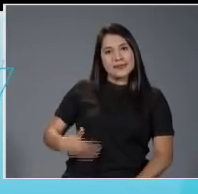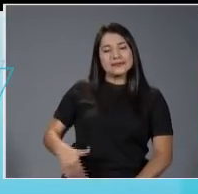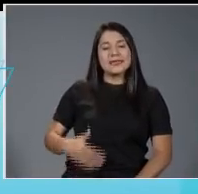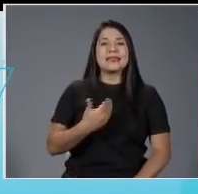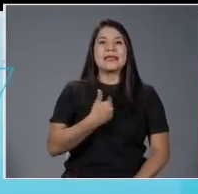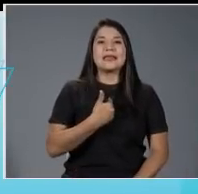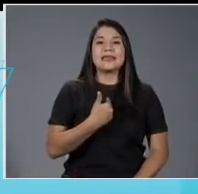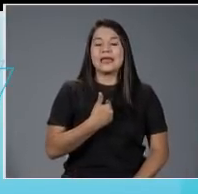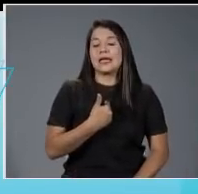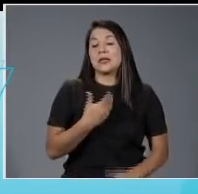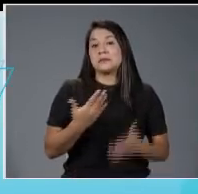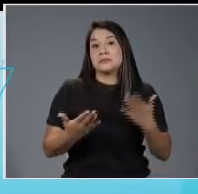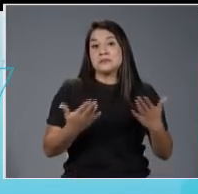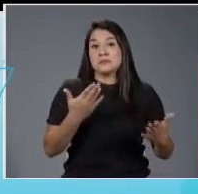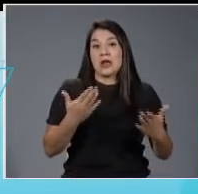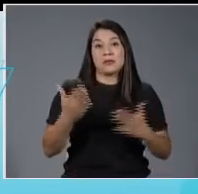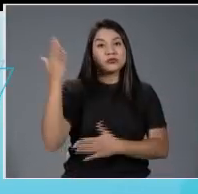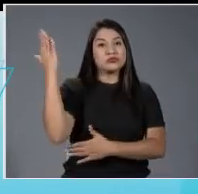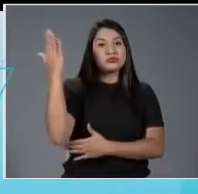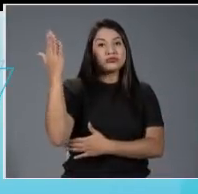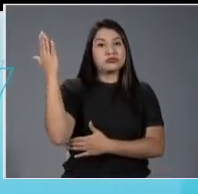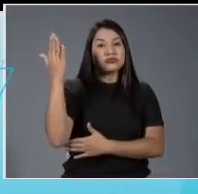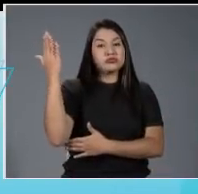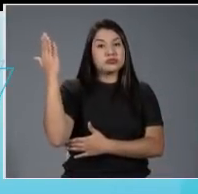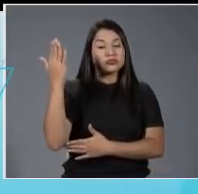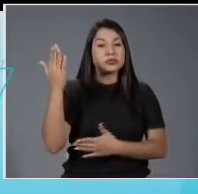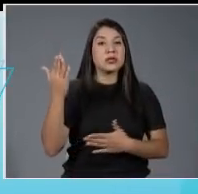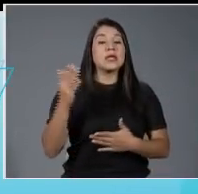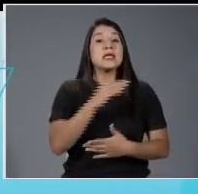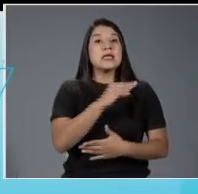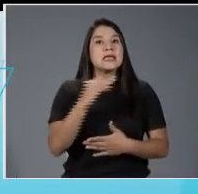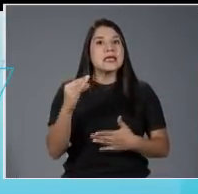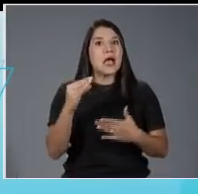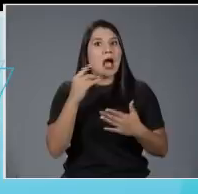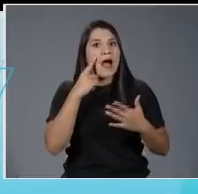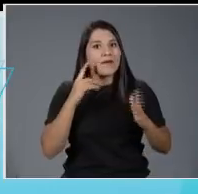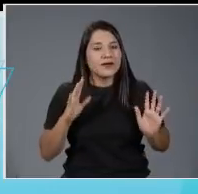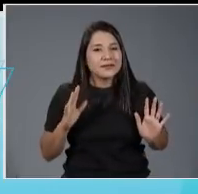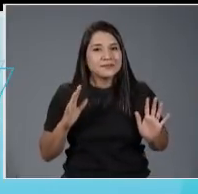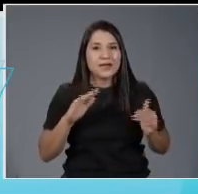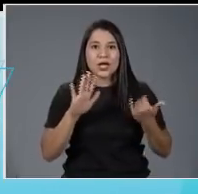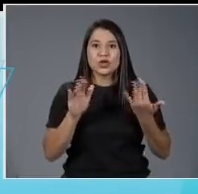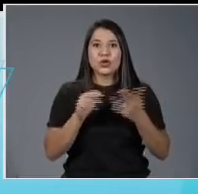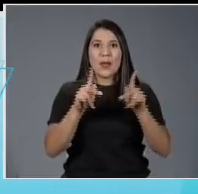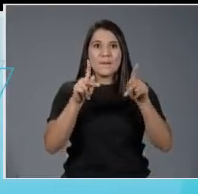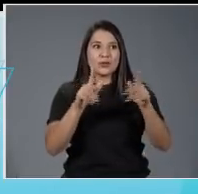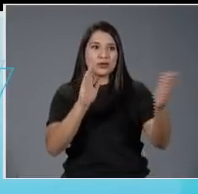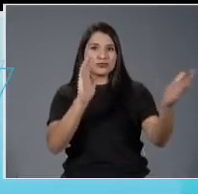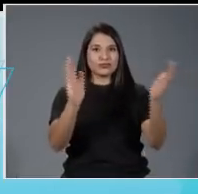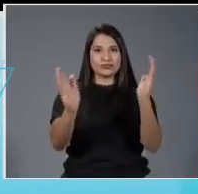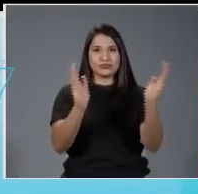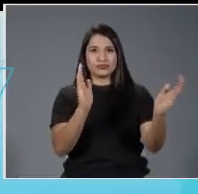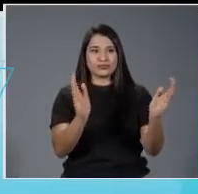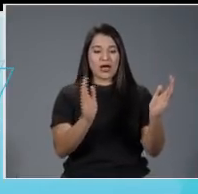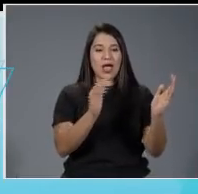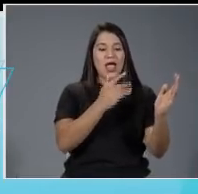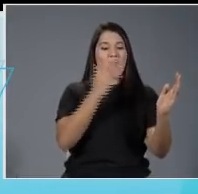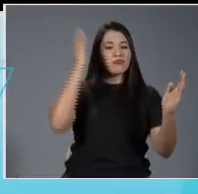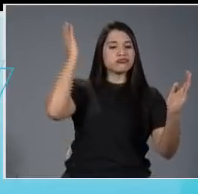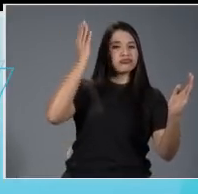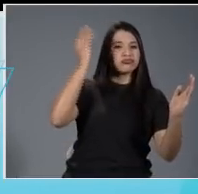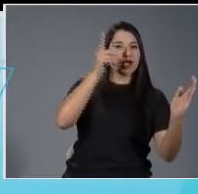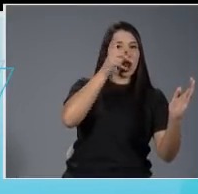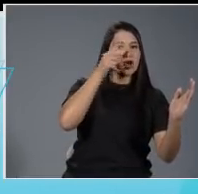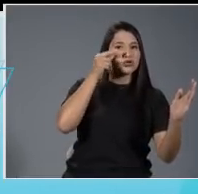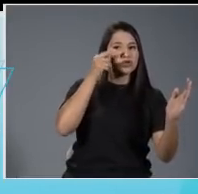tener probablemente un discurso de fondo. Vamos a ver, porque todo el mundo va a estar comparando los discursos de Luis Guillermo y los discursos